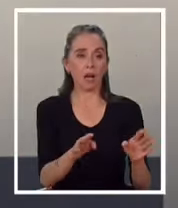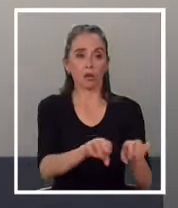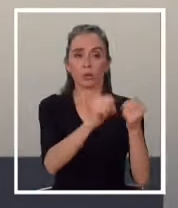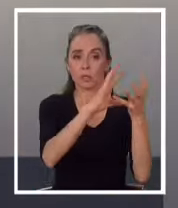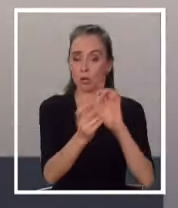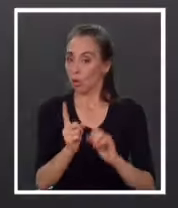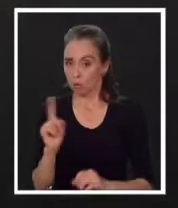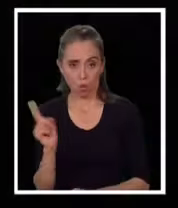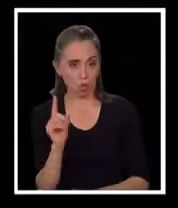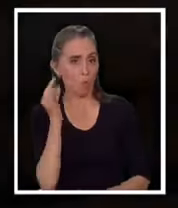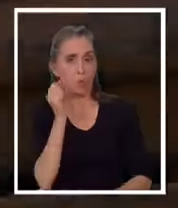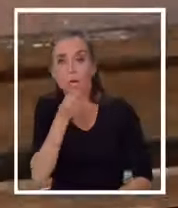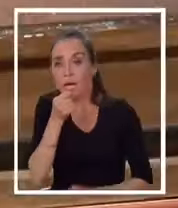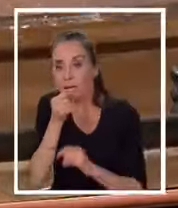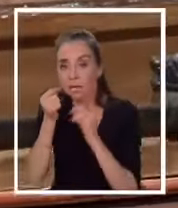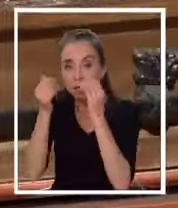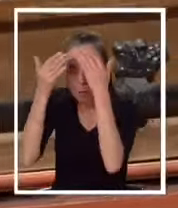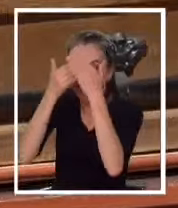Sí,